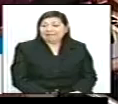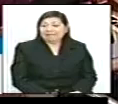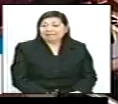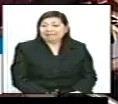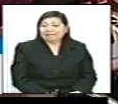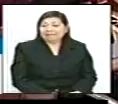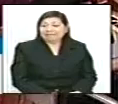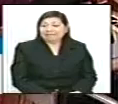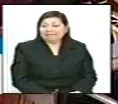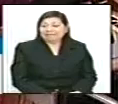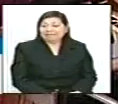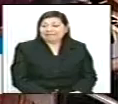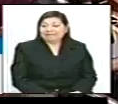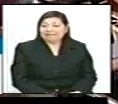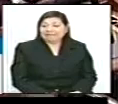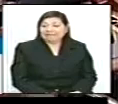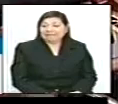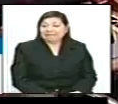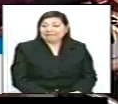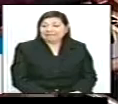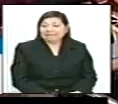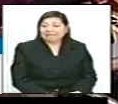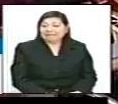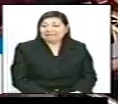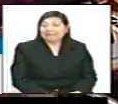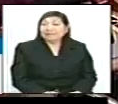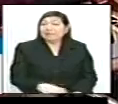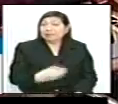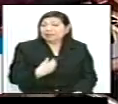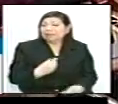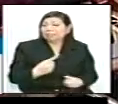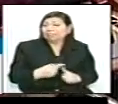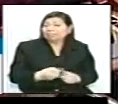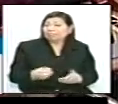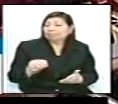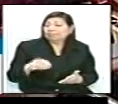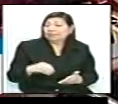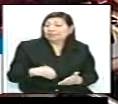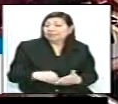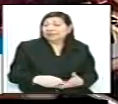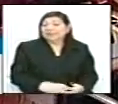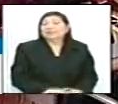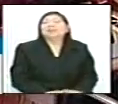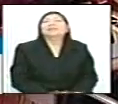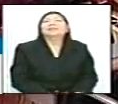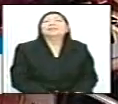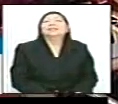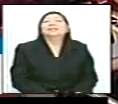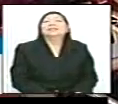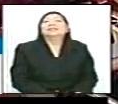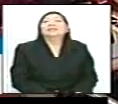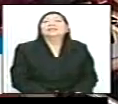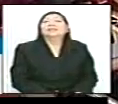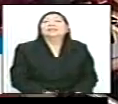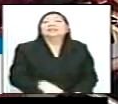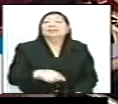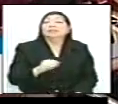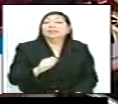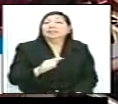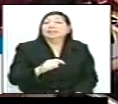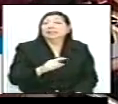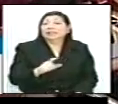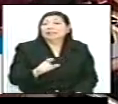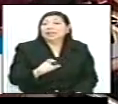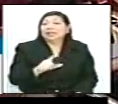finalmente. Presidenta, yo me sumo a mis colegas Quintanilla, Arana y